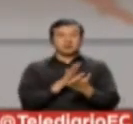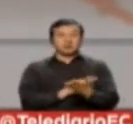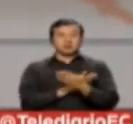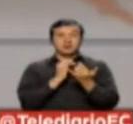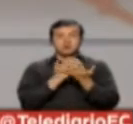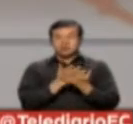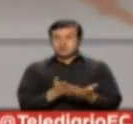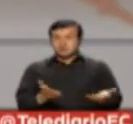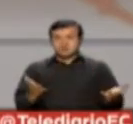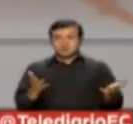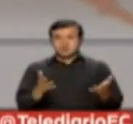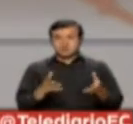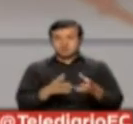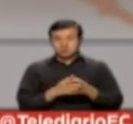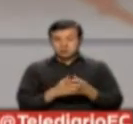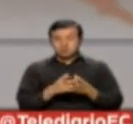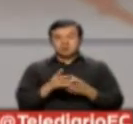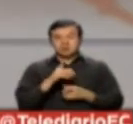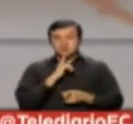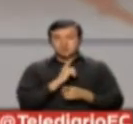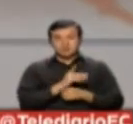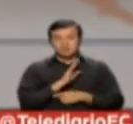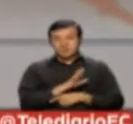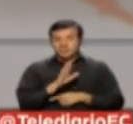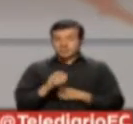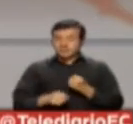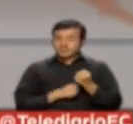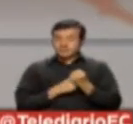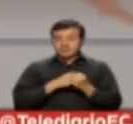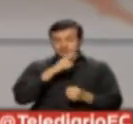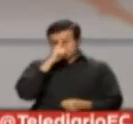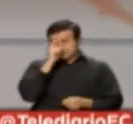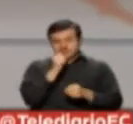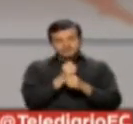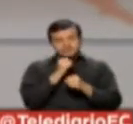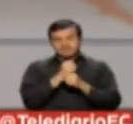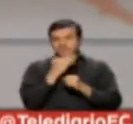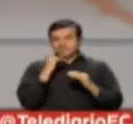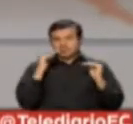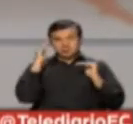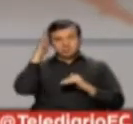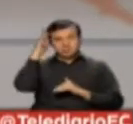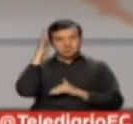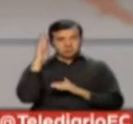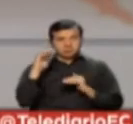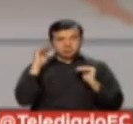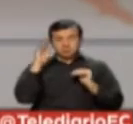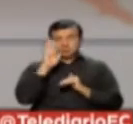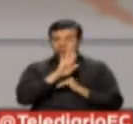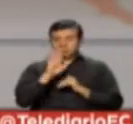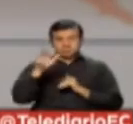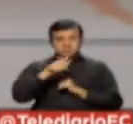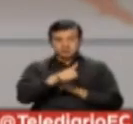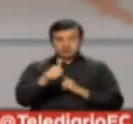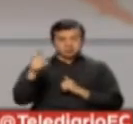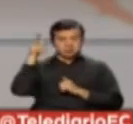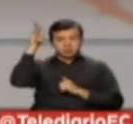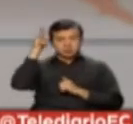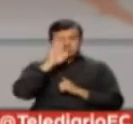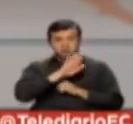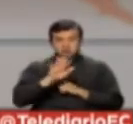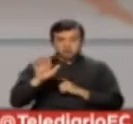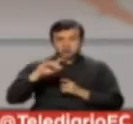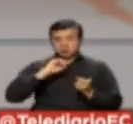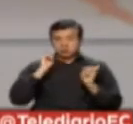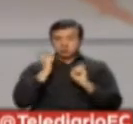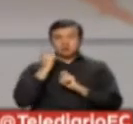acompañamiento pedagógico ha permitido trabajar mucho mejor con los docentes y que ellos los mismos docentes hagan un